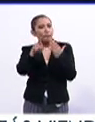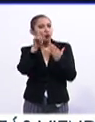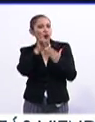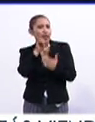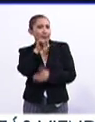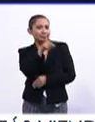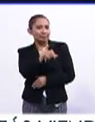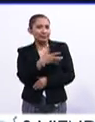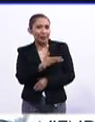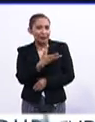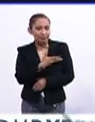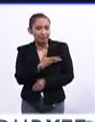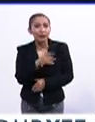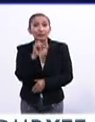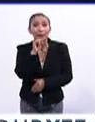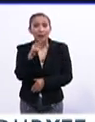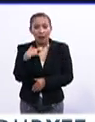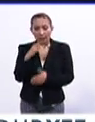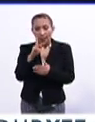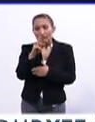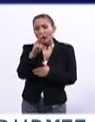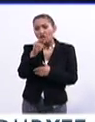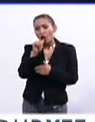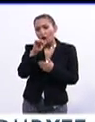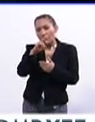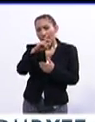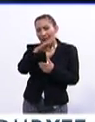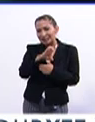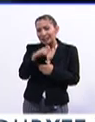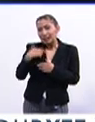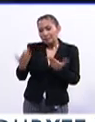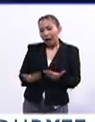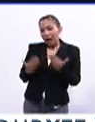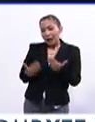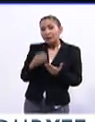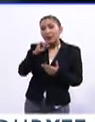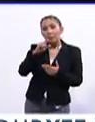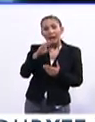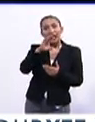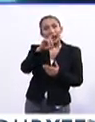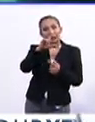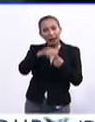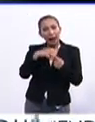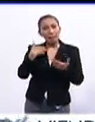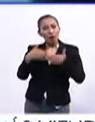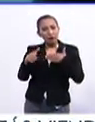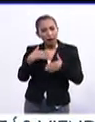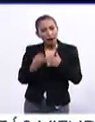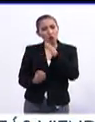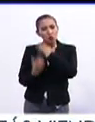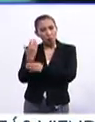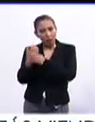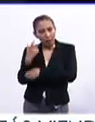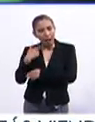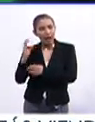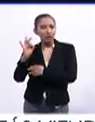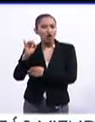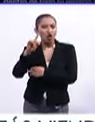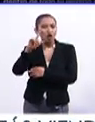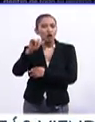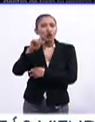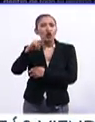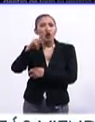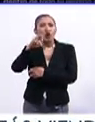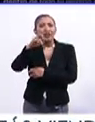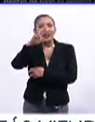la destaca además de ser performer y bailarina pues ha realizado estudios de danza clásica moderna contemporánea y folclórica